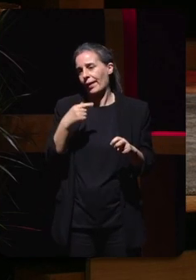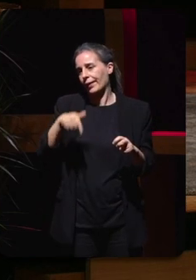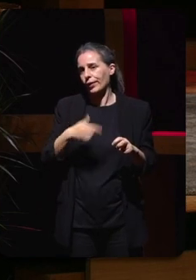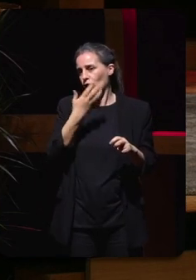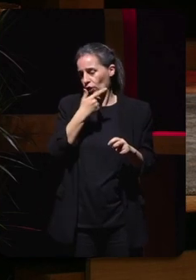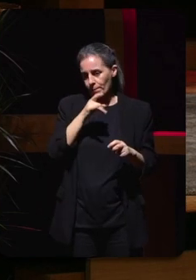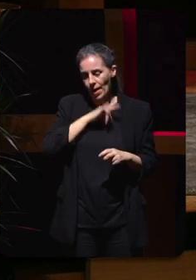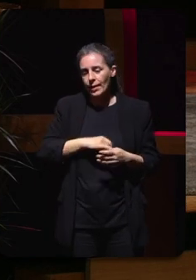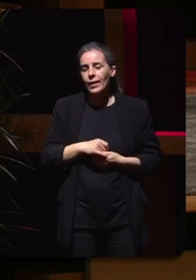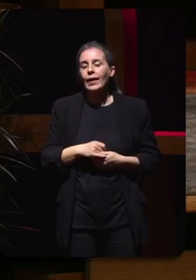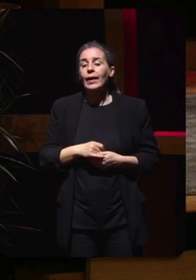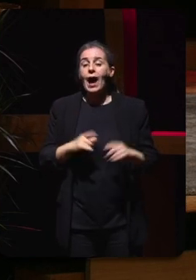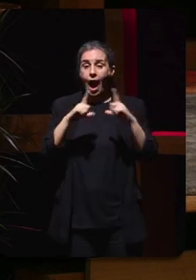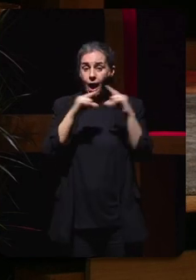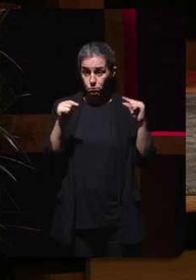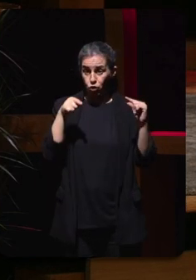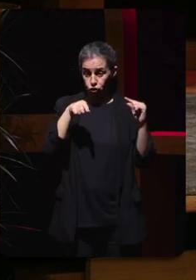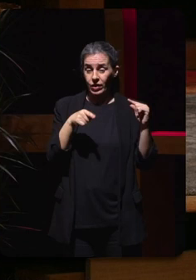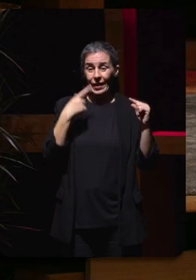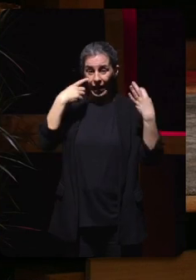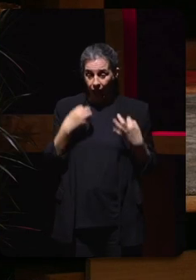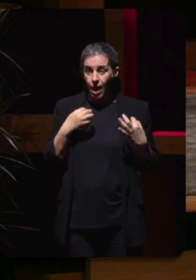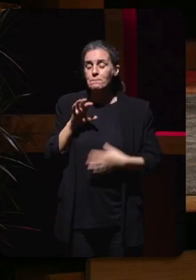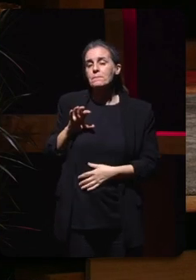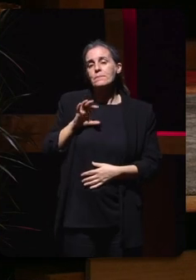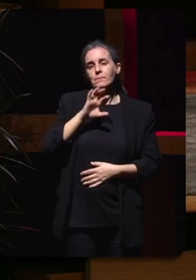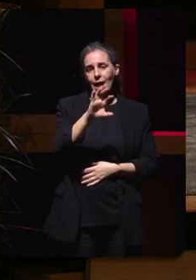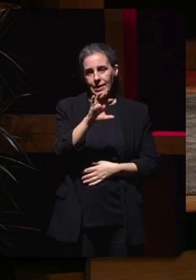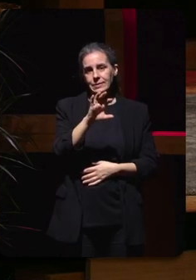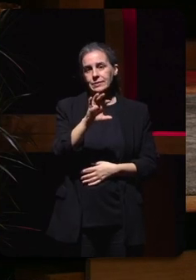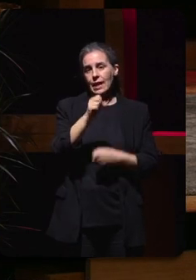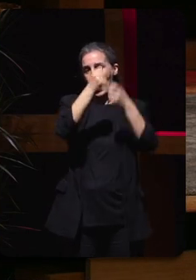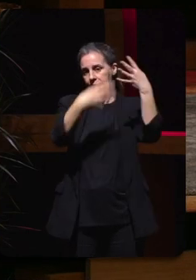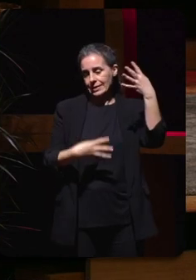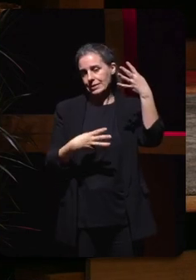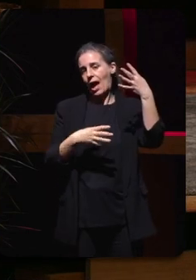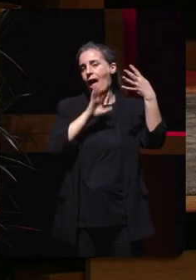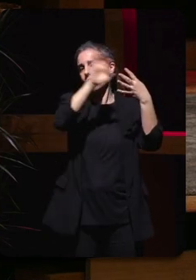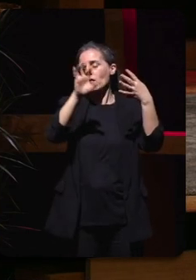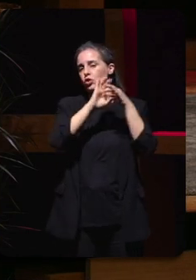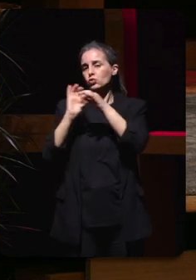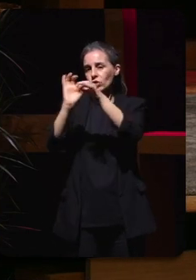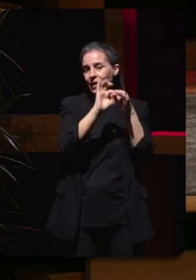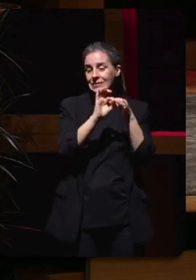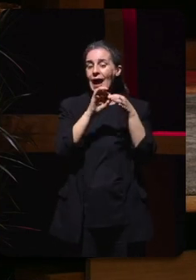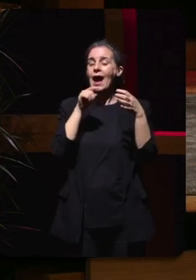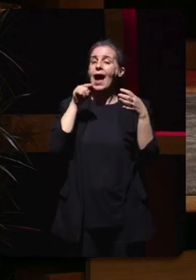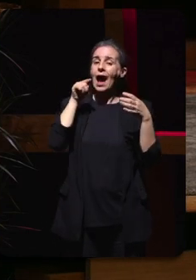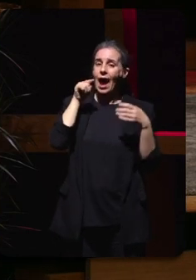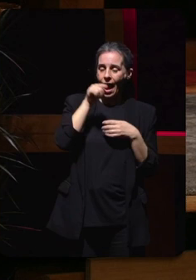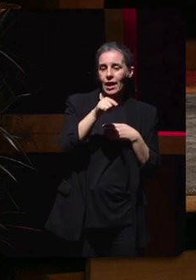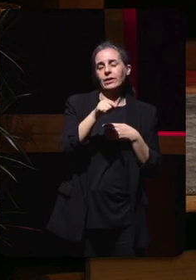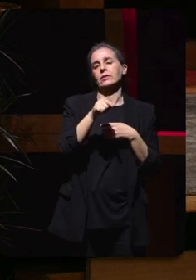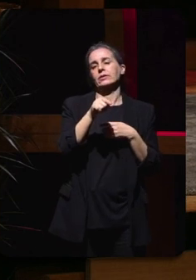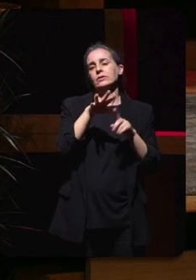pues Japón realmente es el país, ya digo, de la lista de Naciones Unidas de la condición femenina, es el que